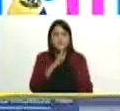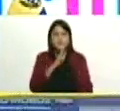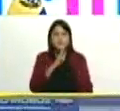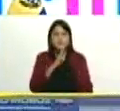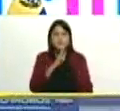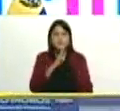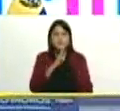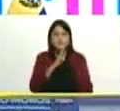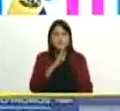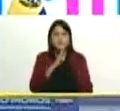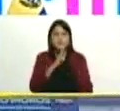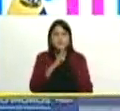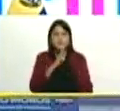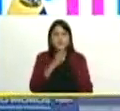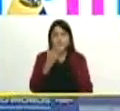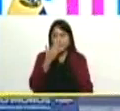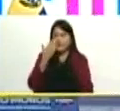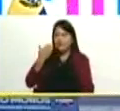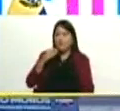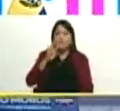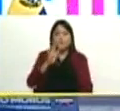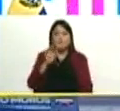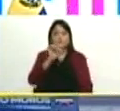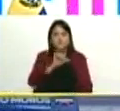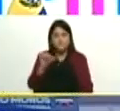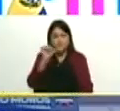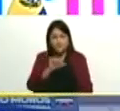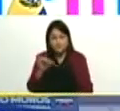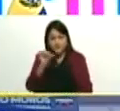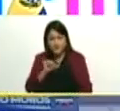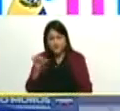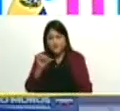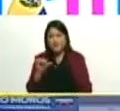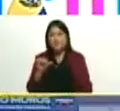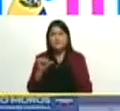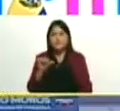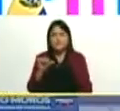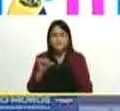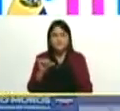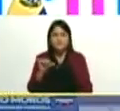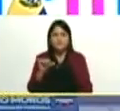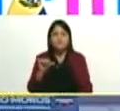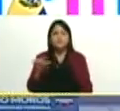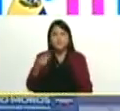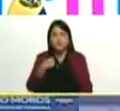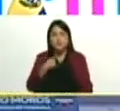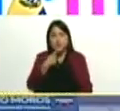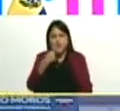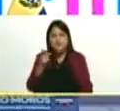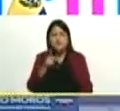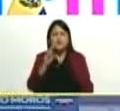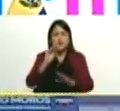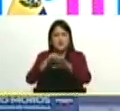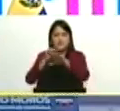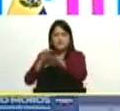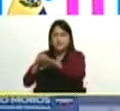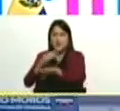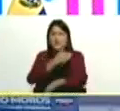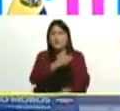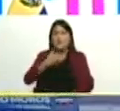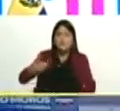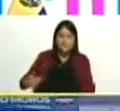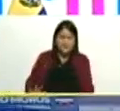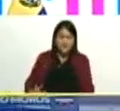exactamente hace 4 semanas, un día como hoy, lunes, y se lo decía a los presidentes